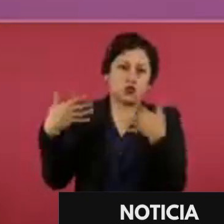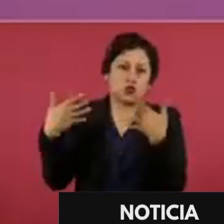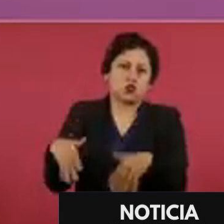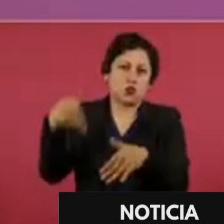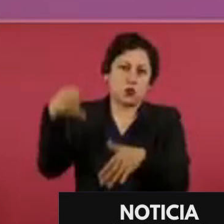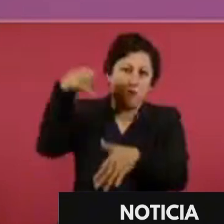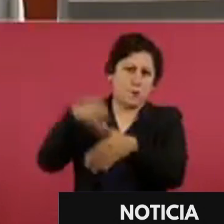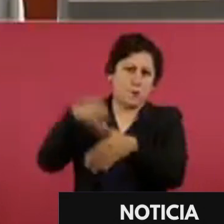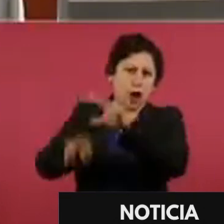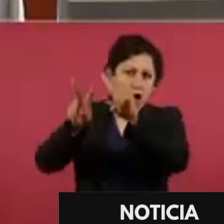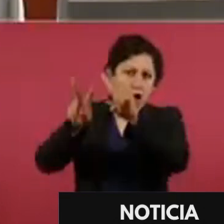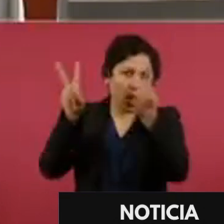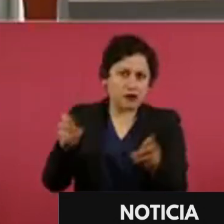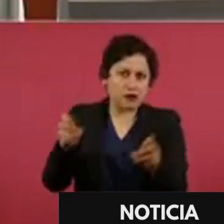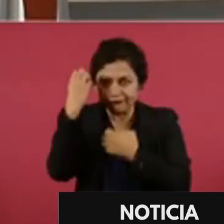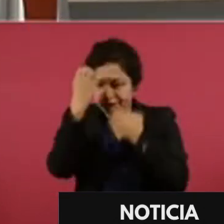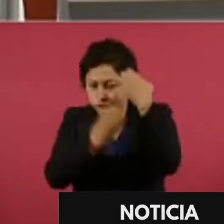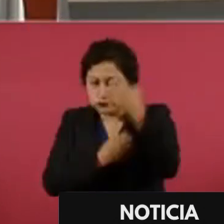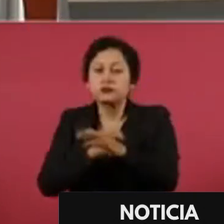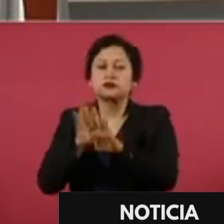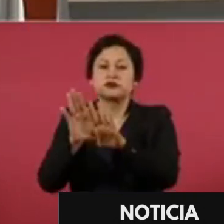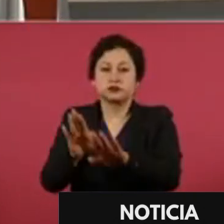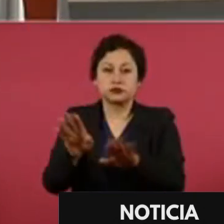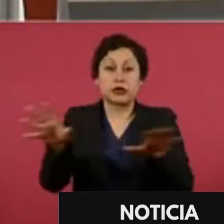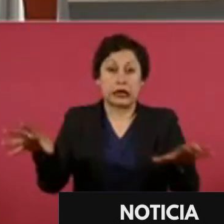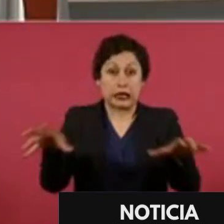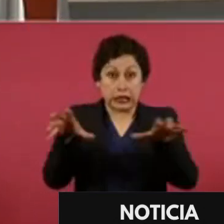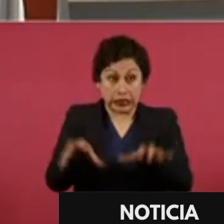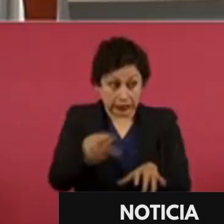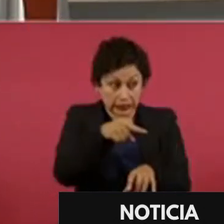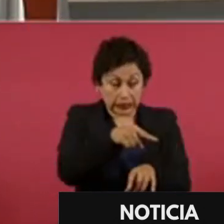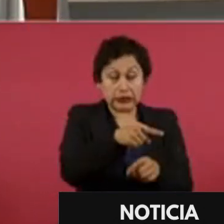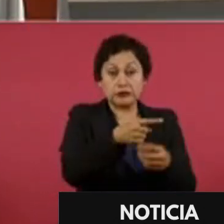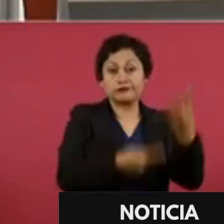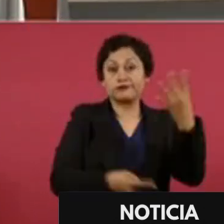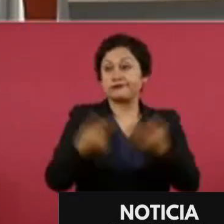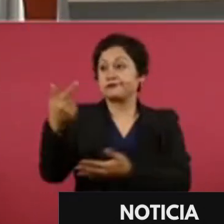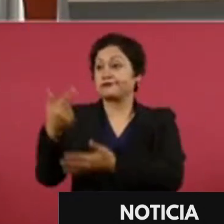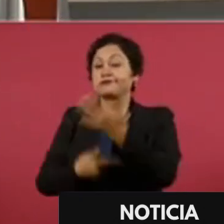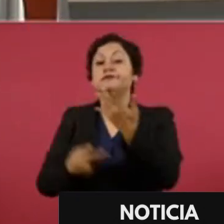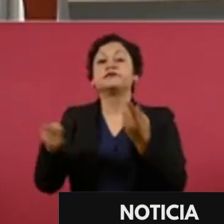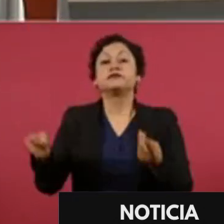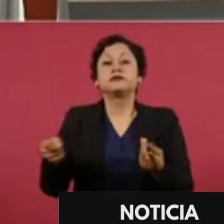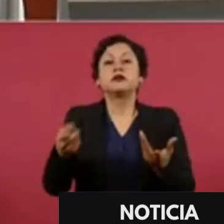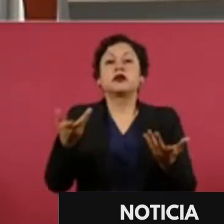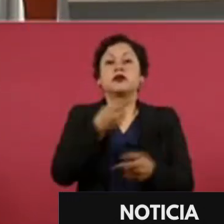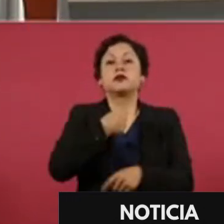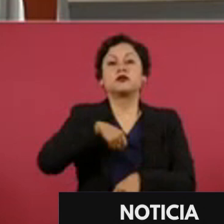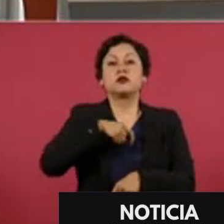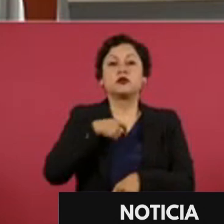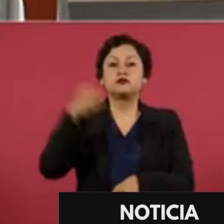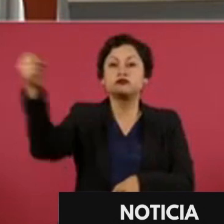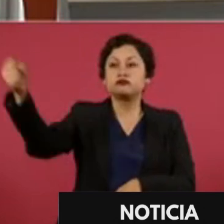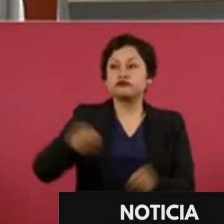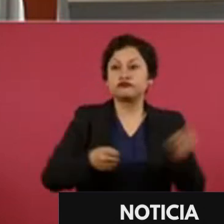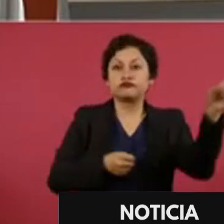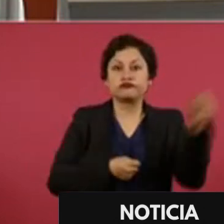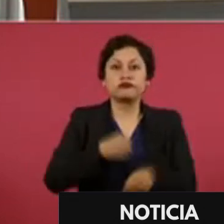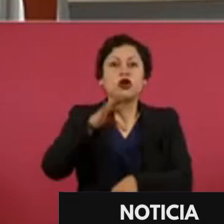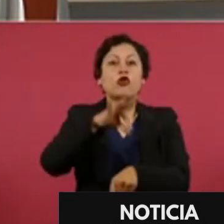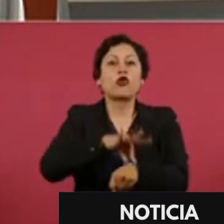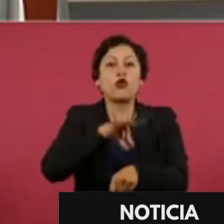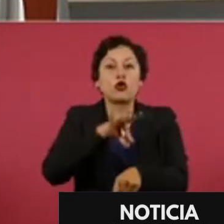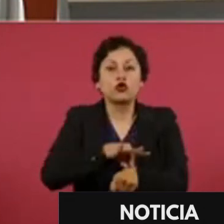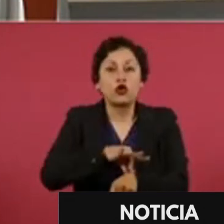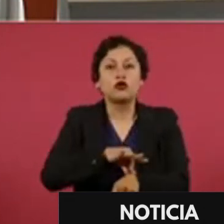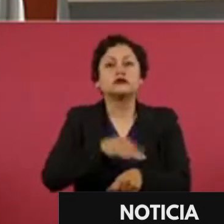enfocado a que tengan la suficiente plantilla de médicas y médicos especialistas para que